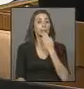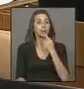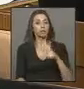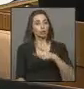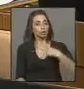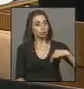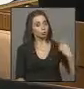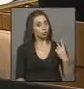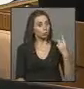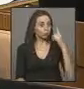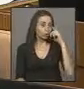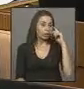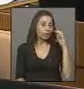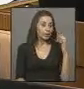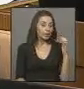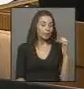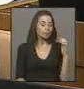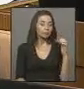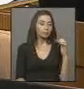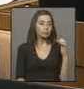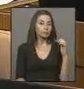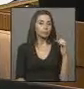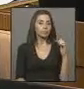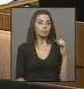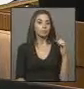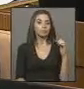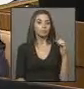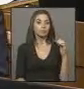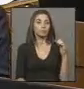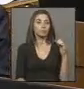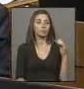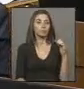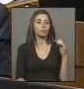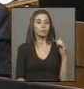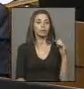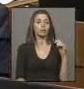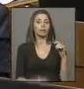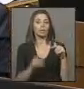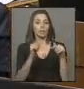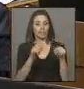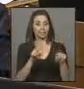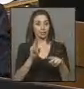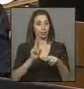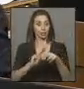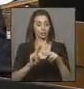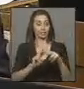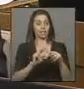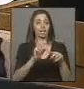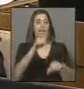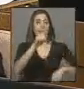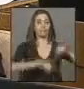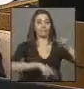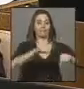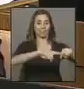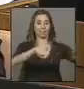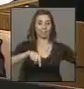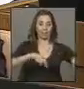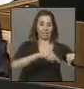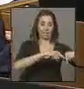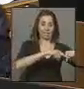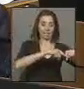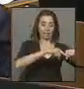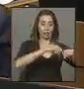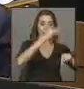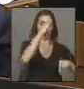creemos que es fundamental justamente que la materialización de este acto que involucra el traspaso de terrenos a viviendas